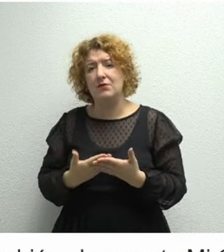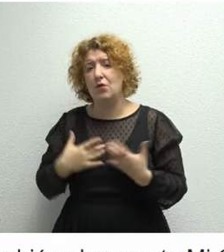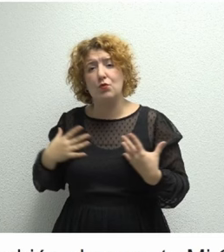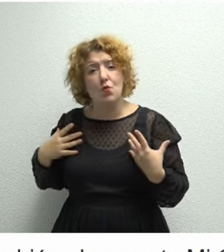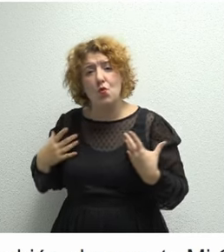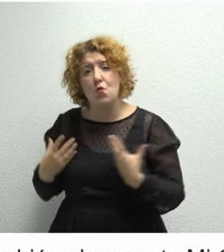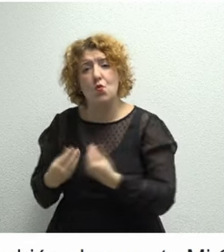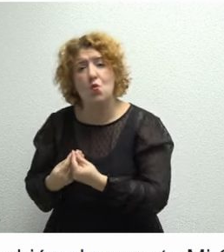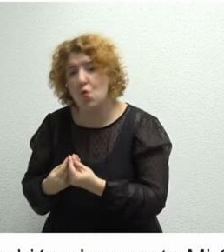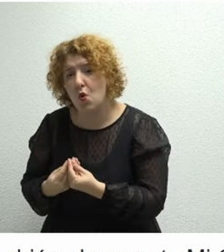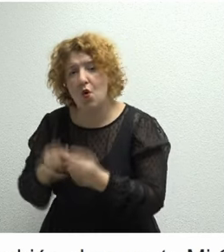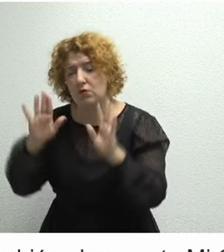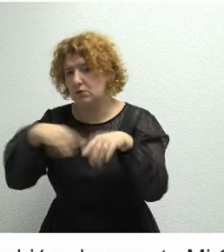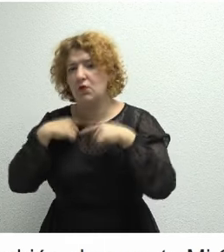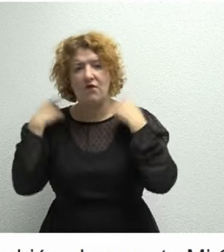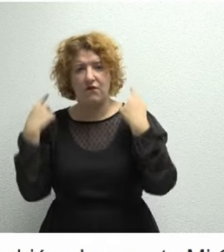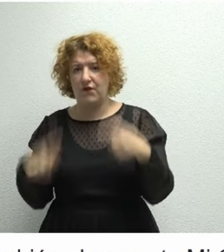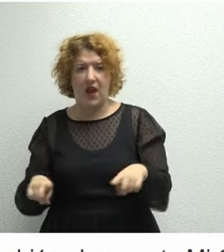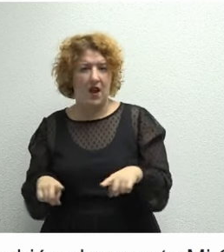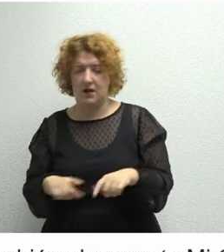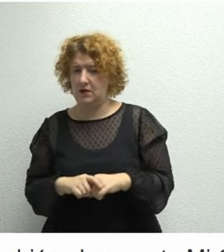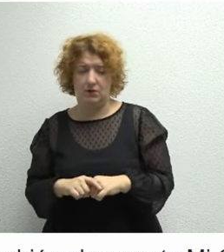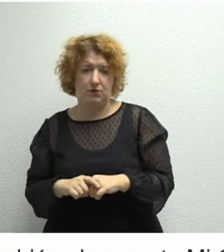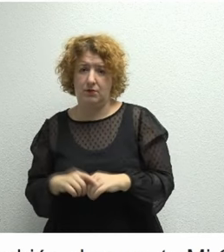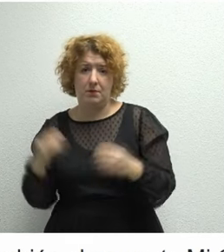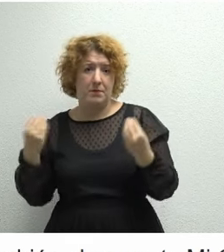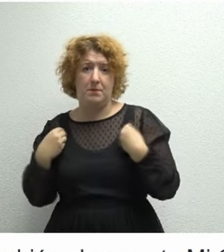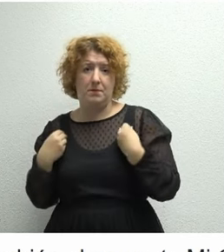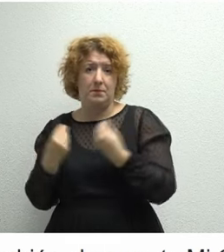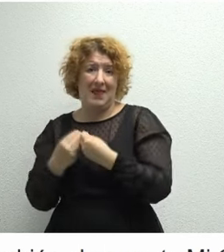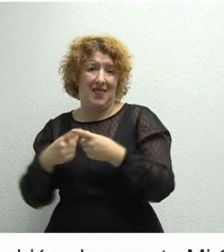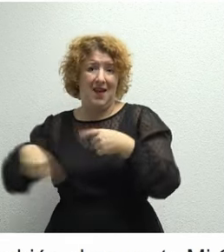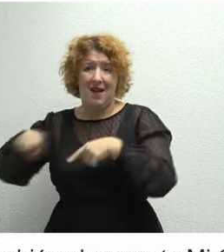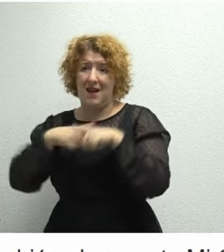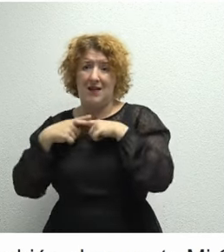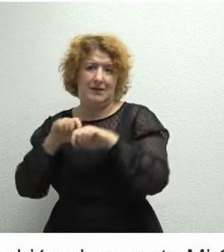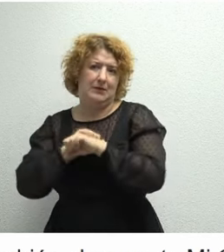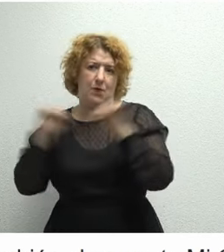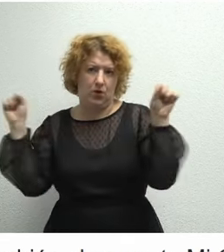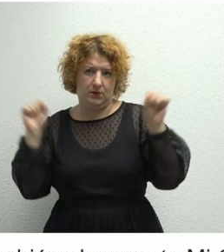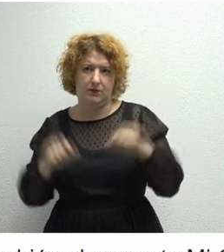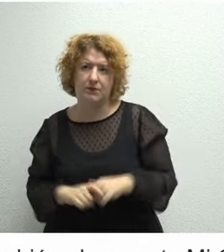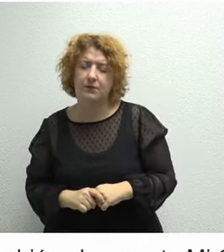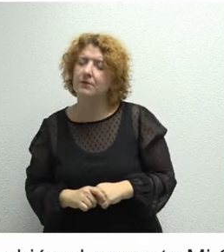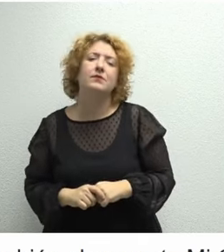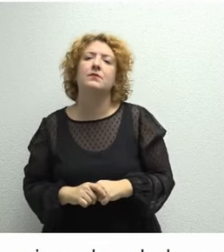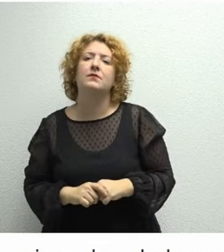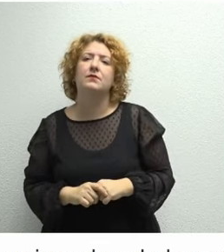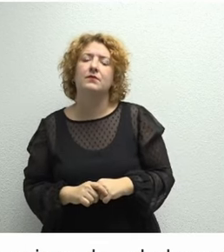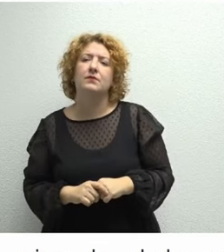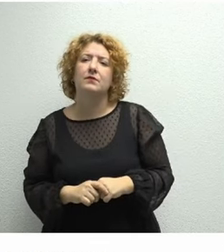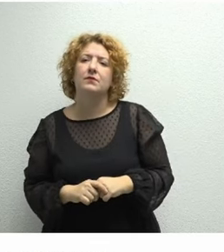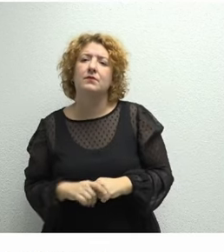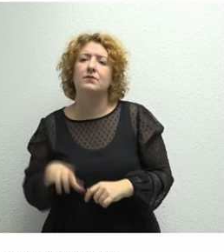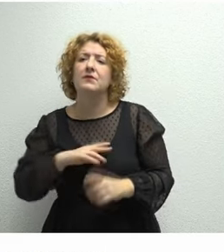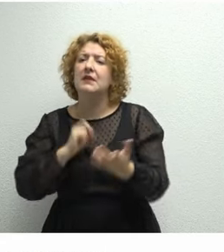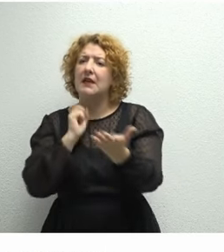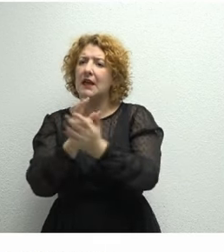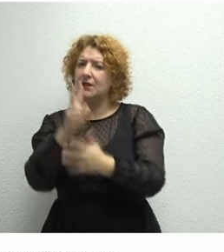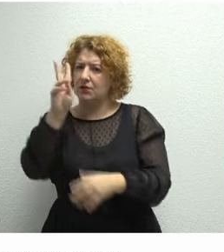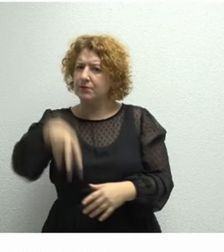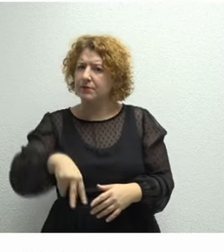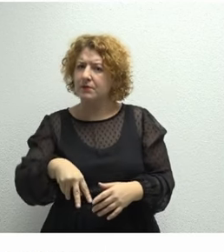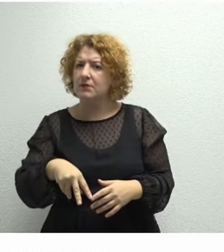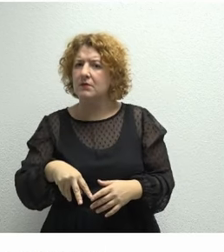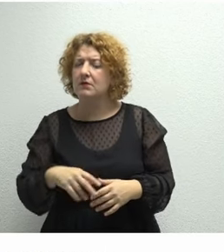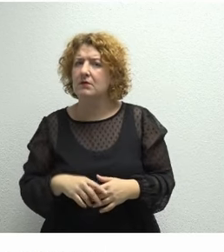mano o fracasa la vida en comunidad estas personas y bueno pues bueno un gran reto demostrar